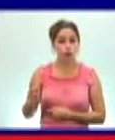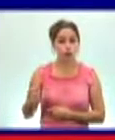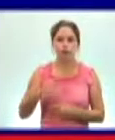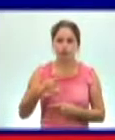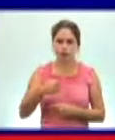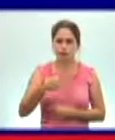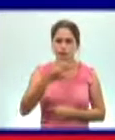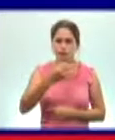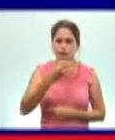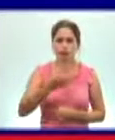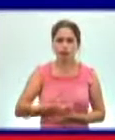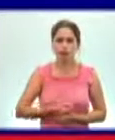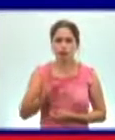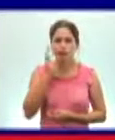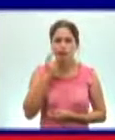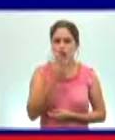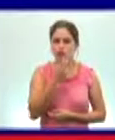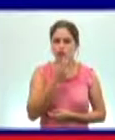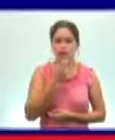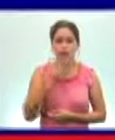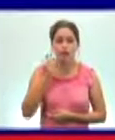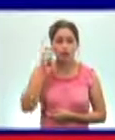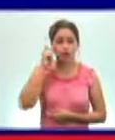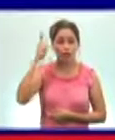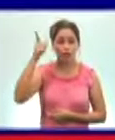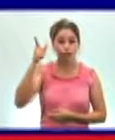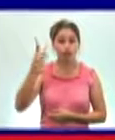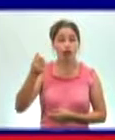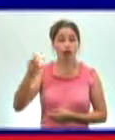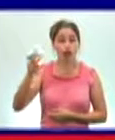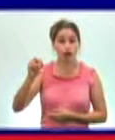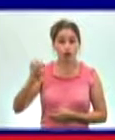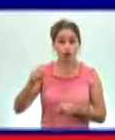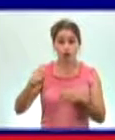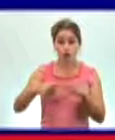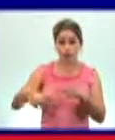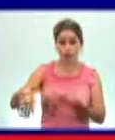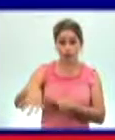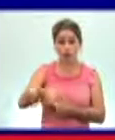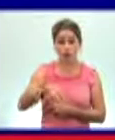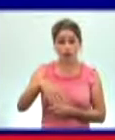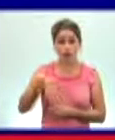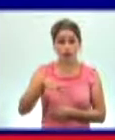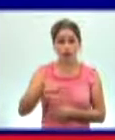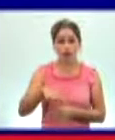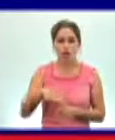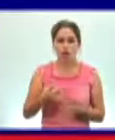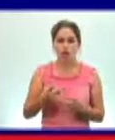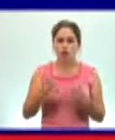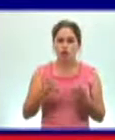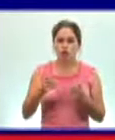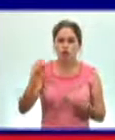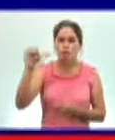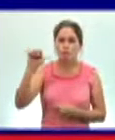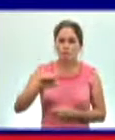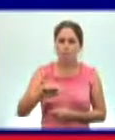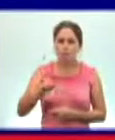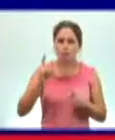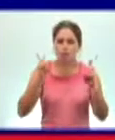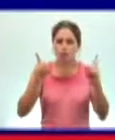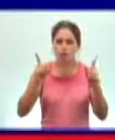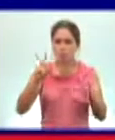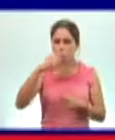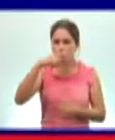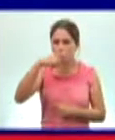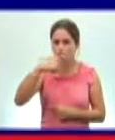Martí, la idea de la anexión por causas naturales y constantes es un factor grave y continuo de la política cubana. El problema